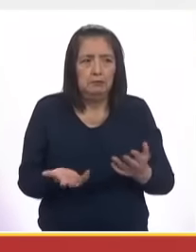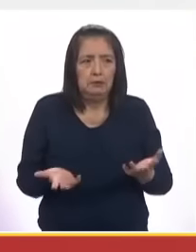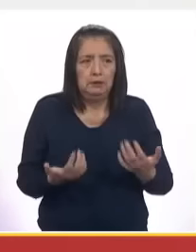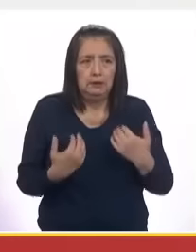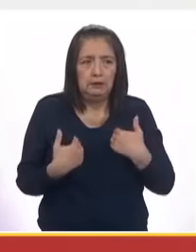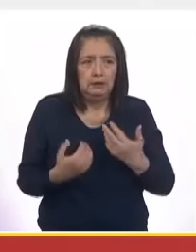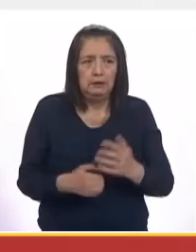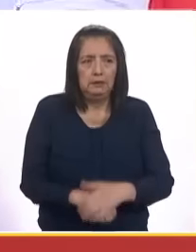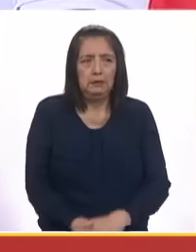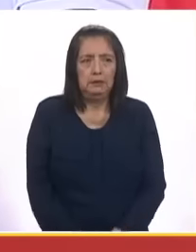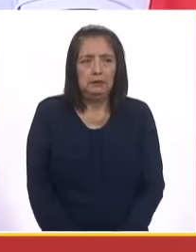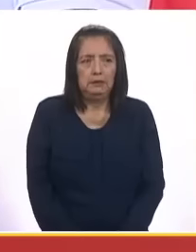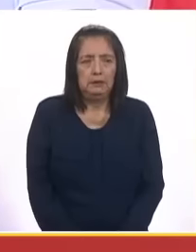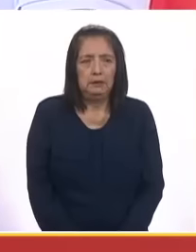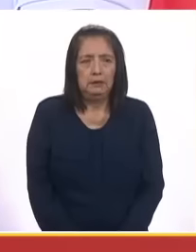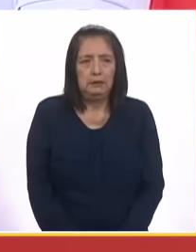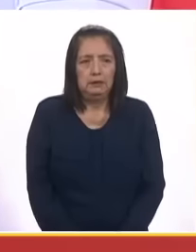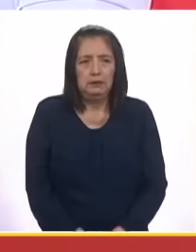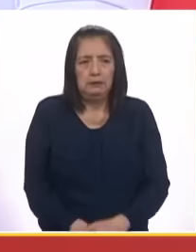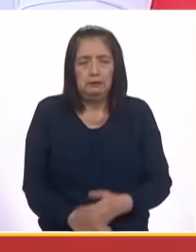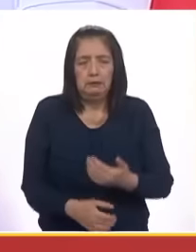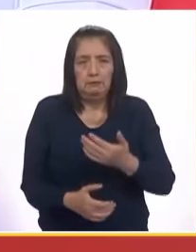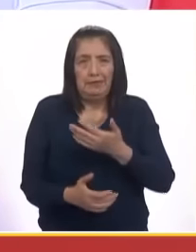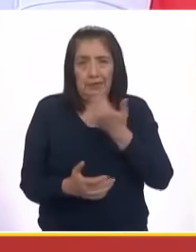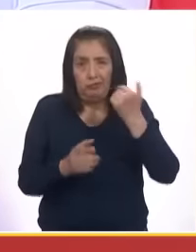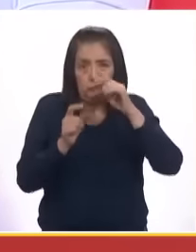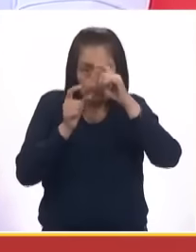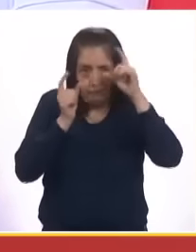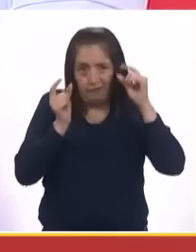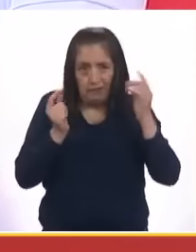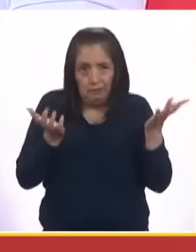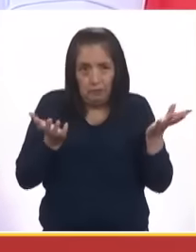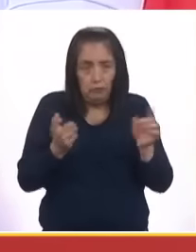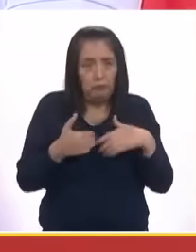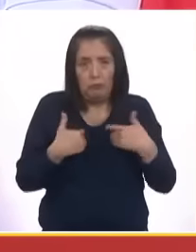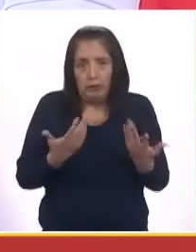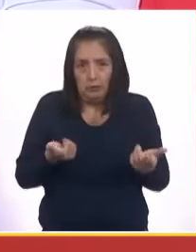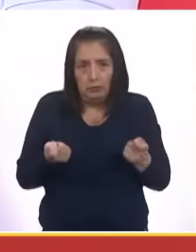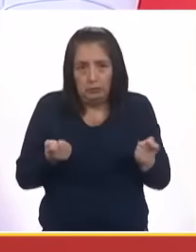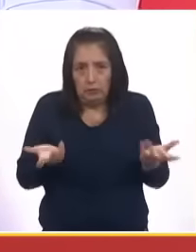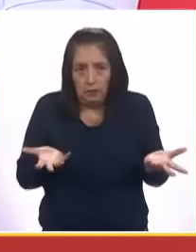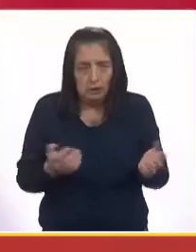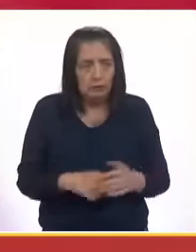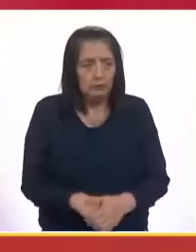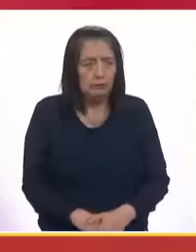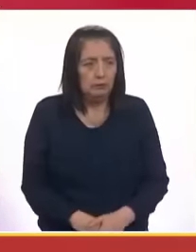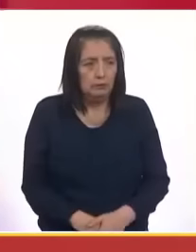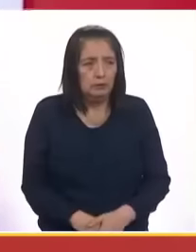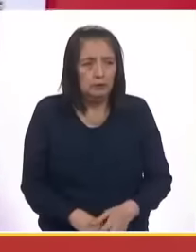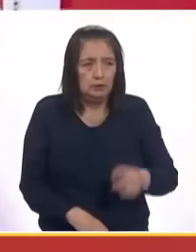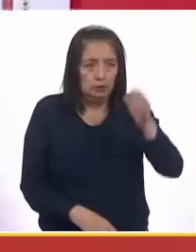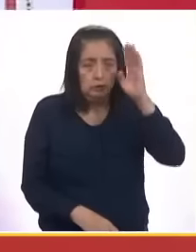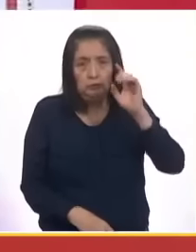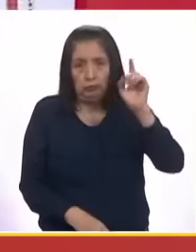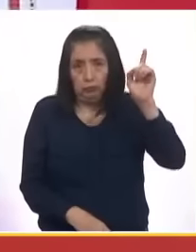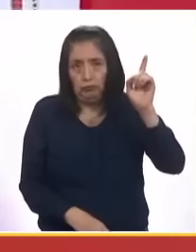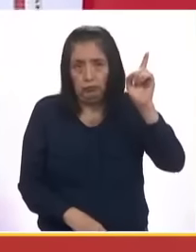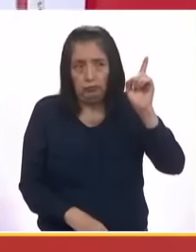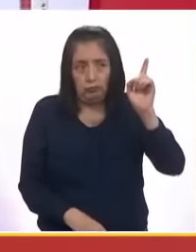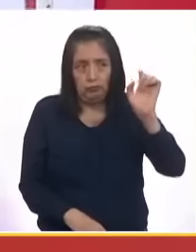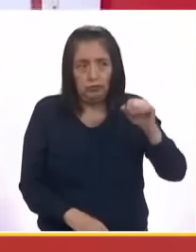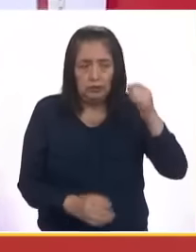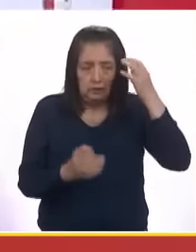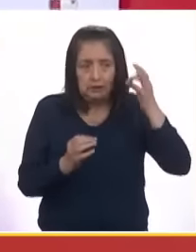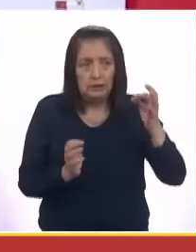tengas los mejores enfermeros, no puedes controlar esos factores. Es Dios